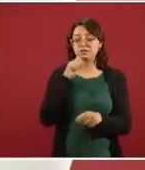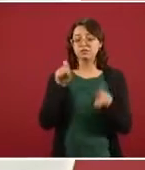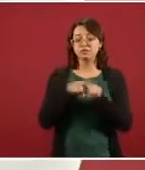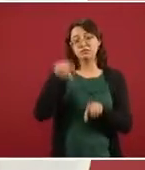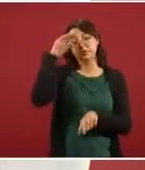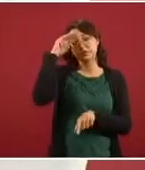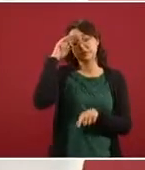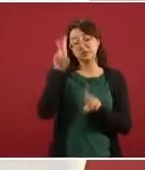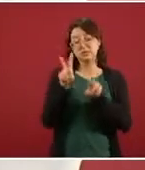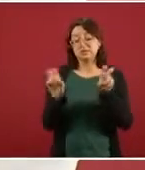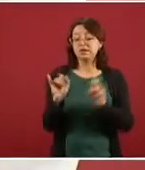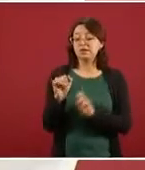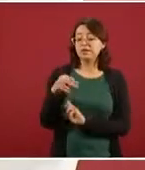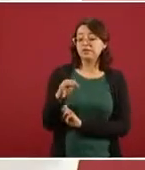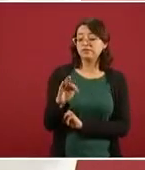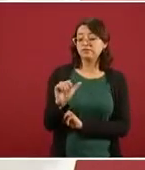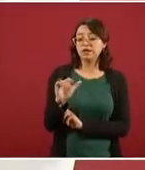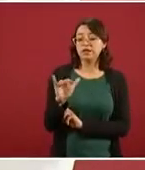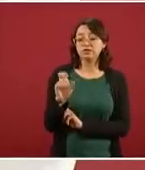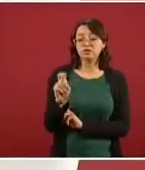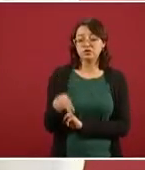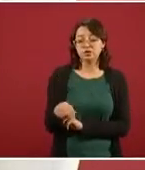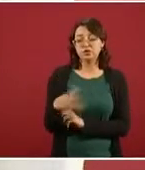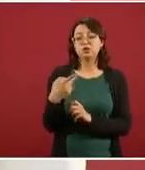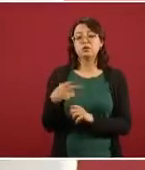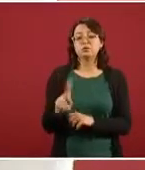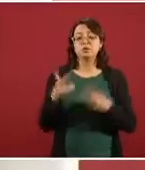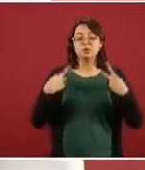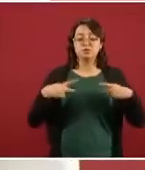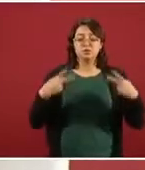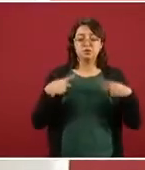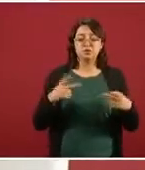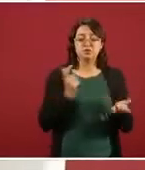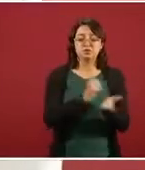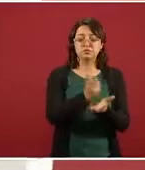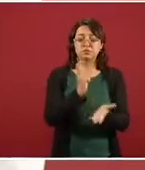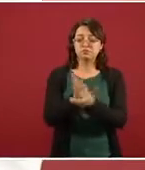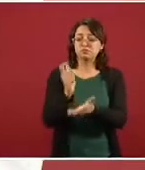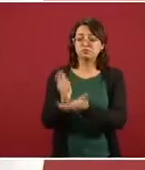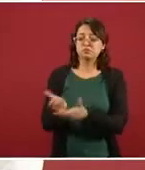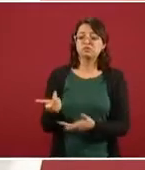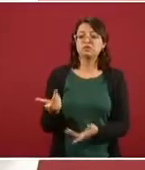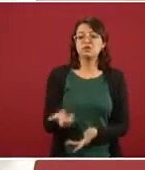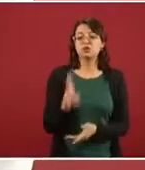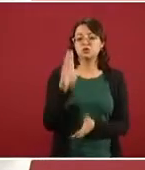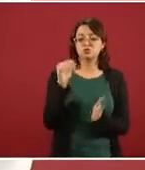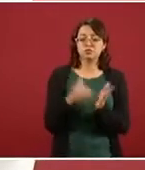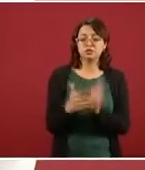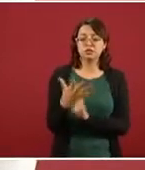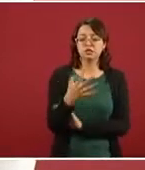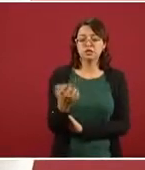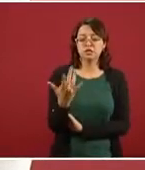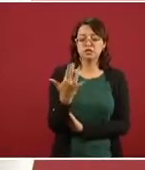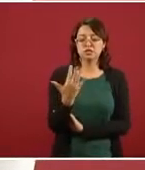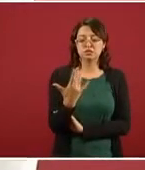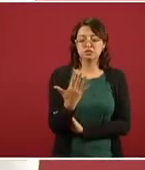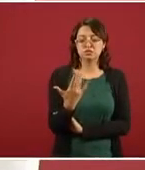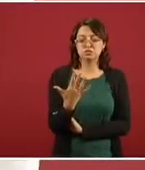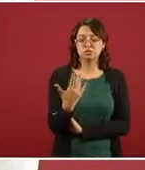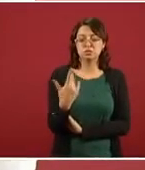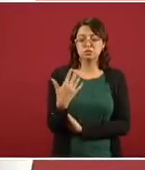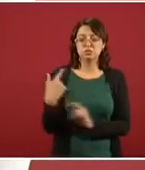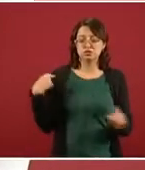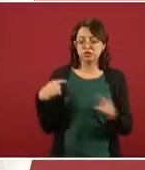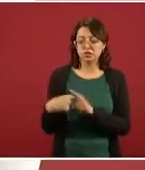términos de la pensión que va a recibir el beneficiario, estaríamos hablando de 2.550, que es este